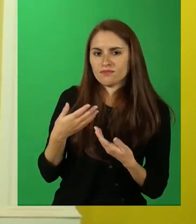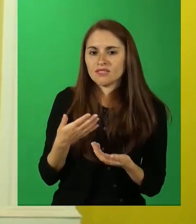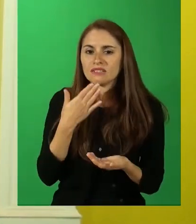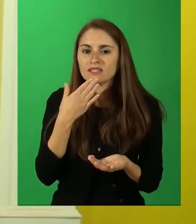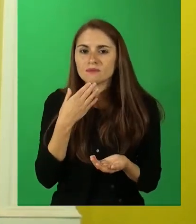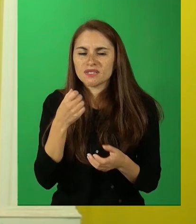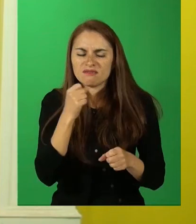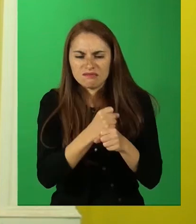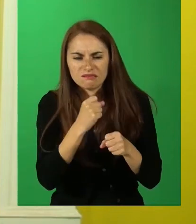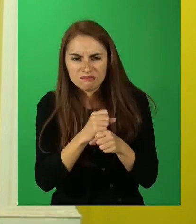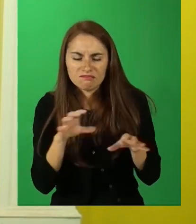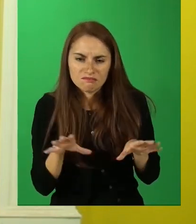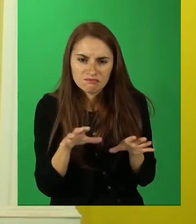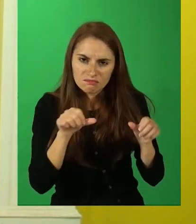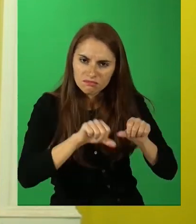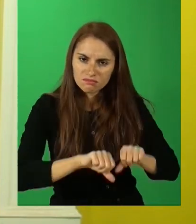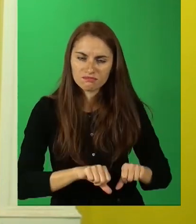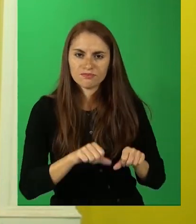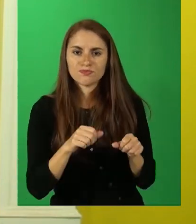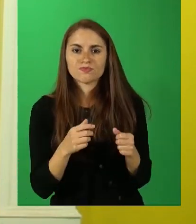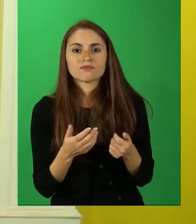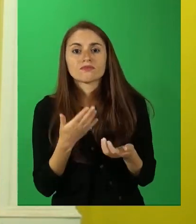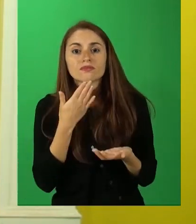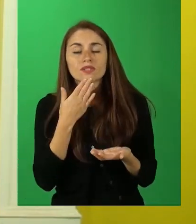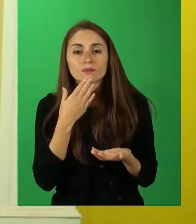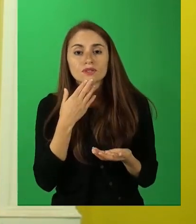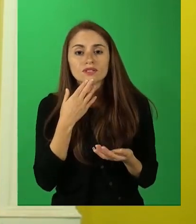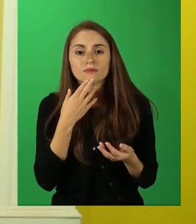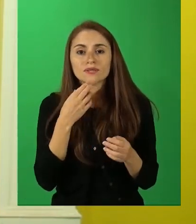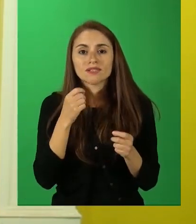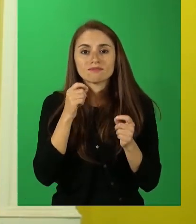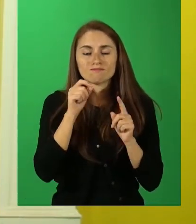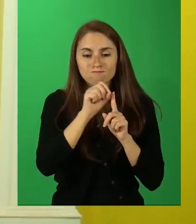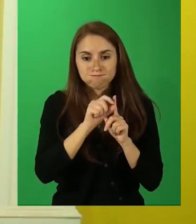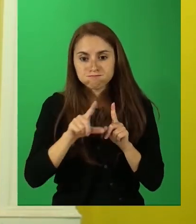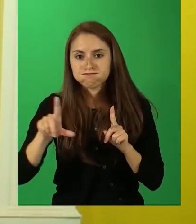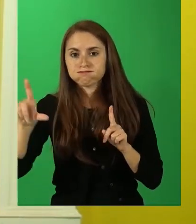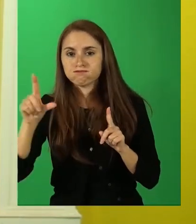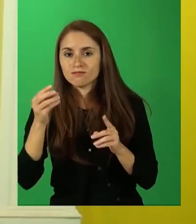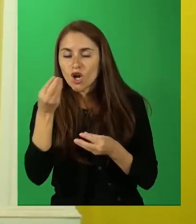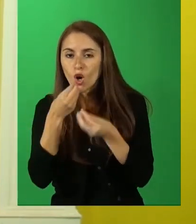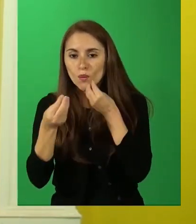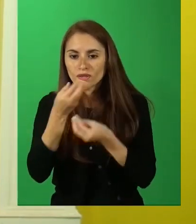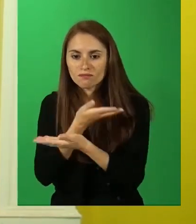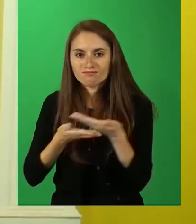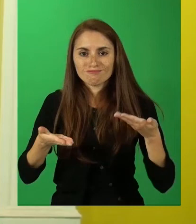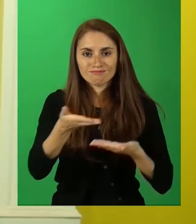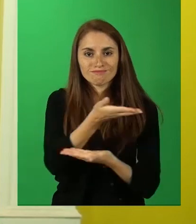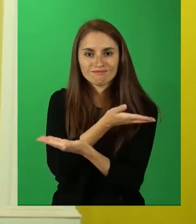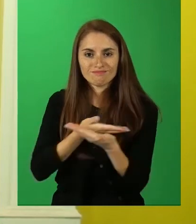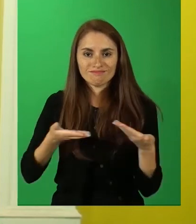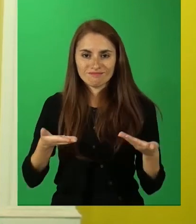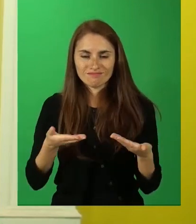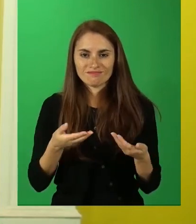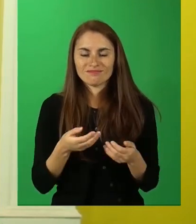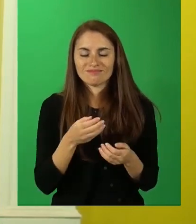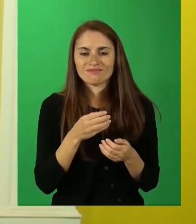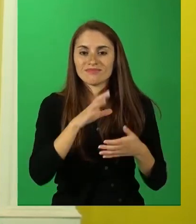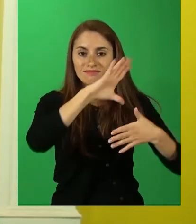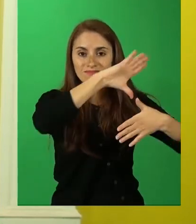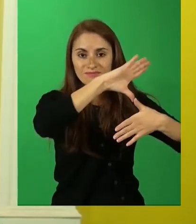trabajo, ¿ya? Pero también produce la revolución alimentaria, el intercambio de alimentos entre ambos